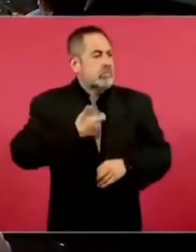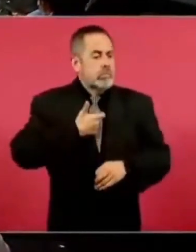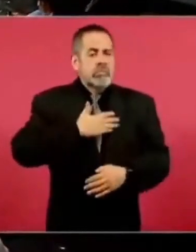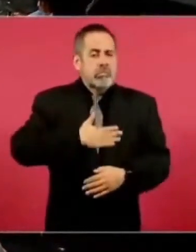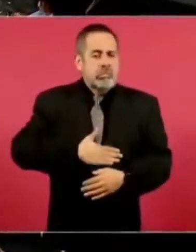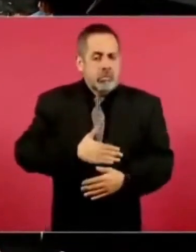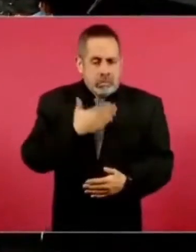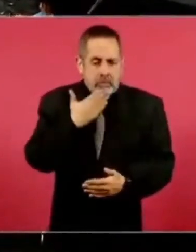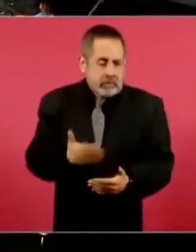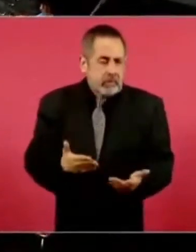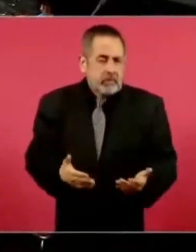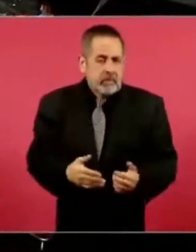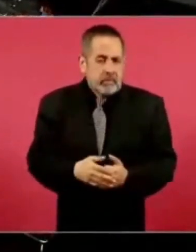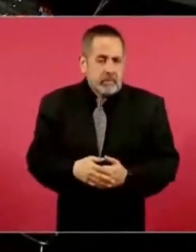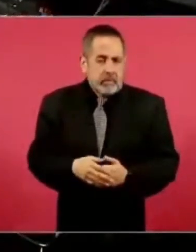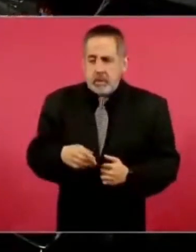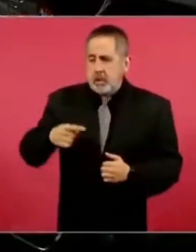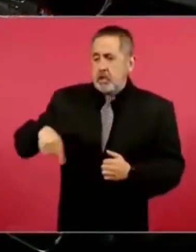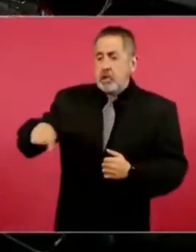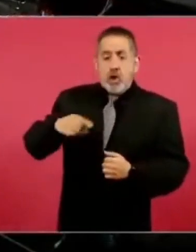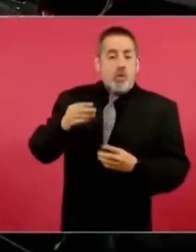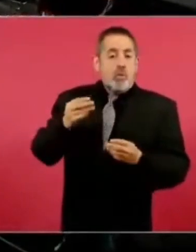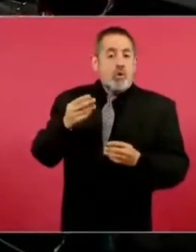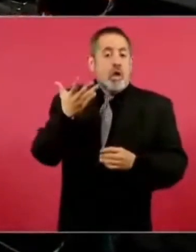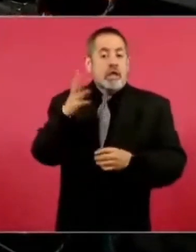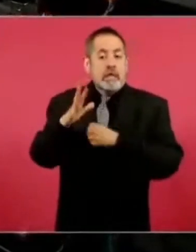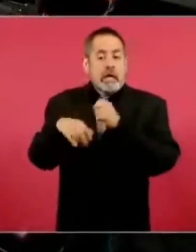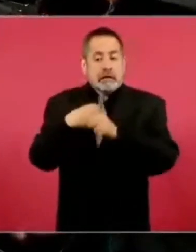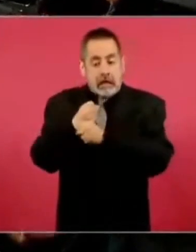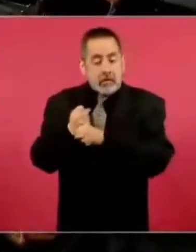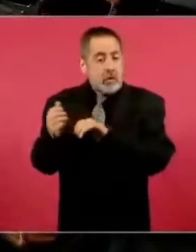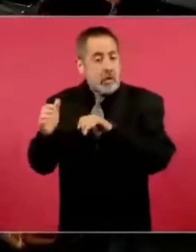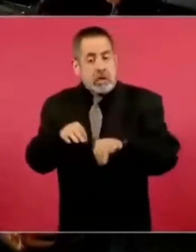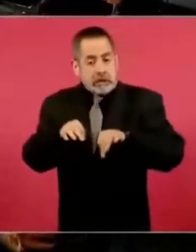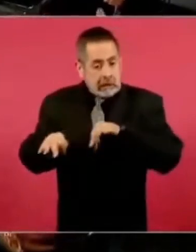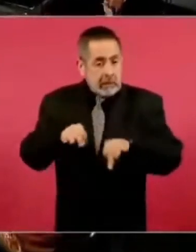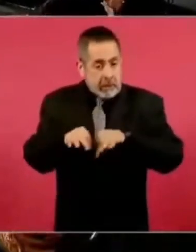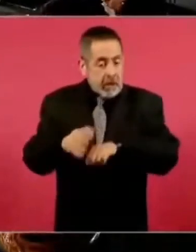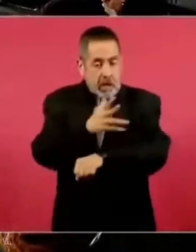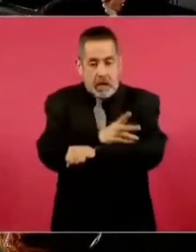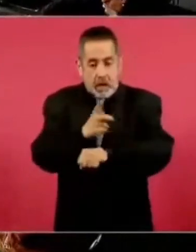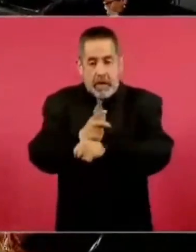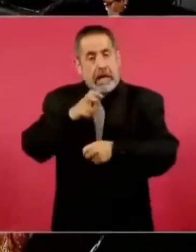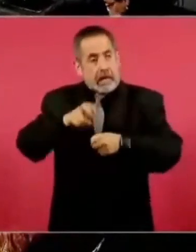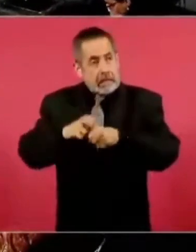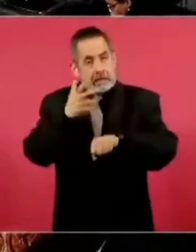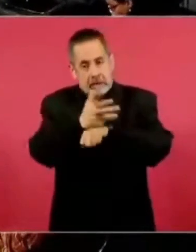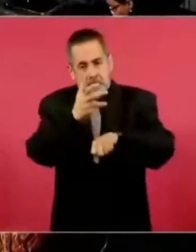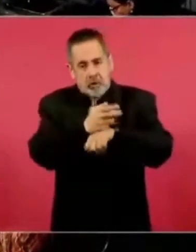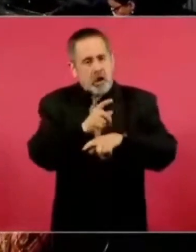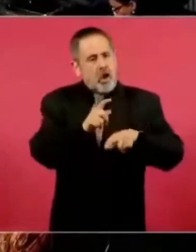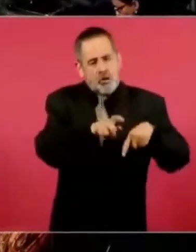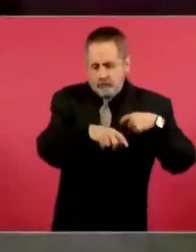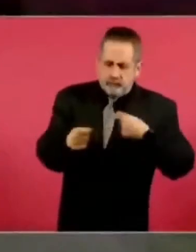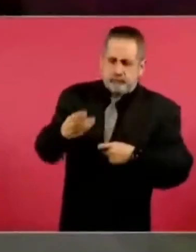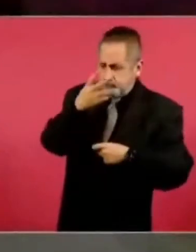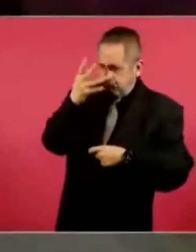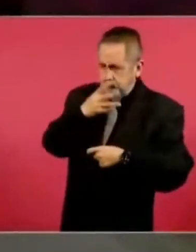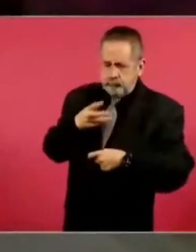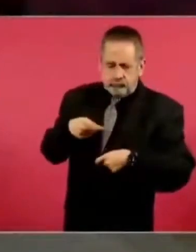Empezando por los que llevan más de 10 años trabajando honradamente en Estados Unidos y